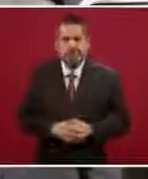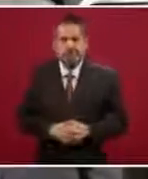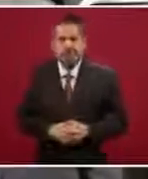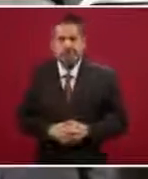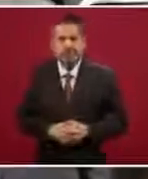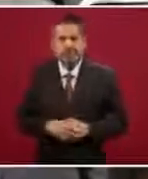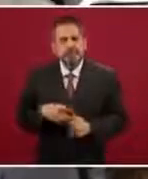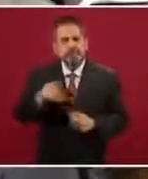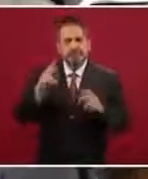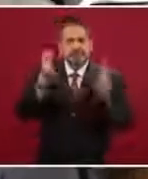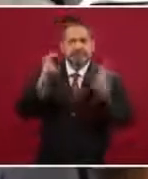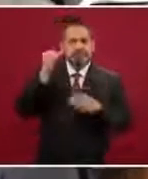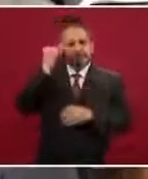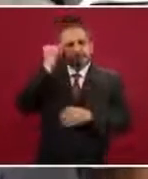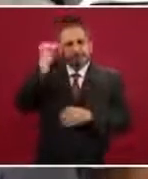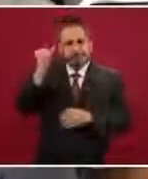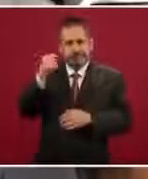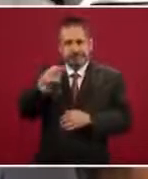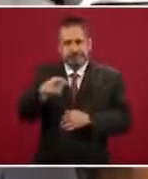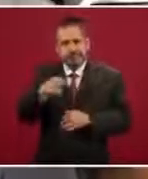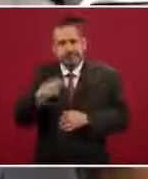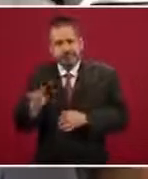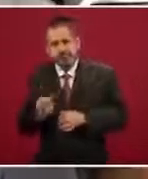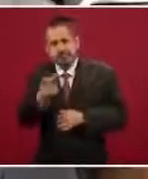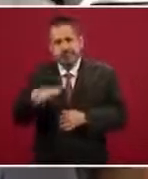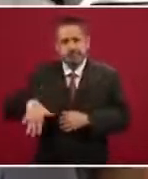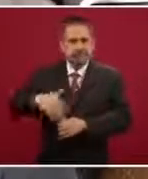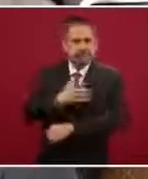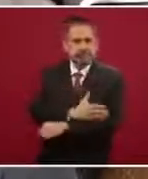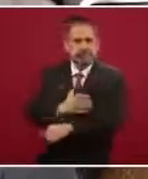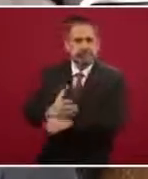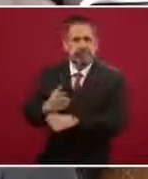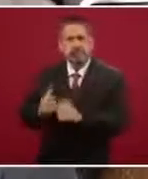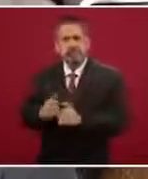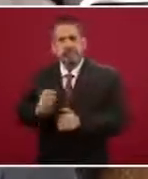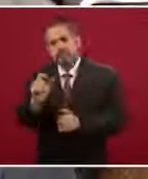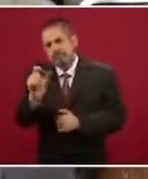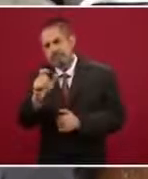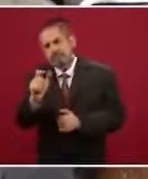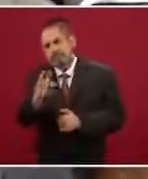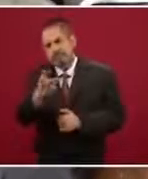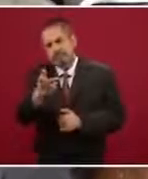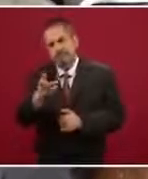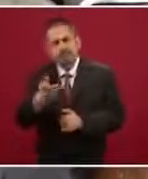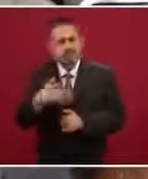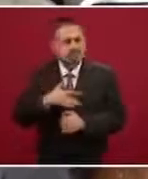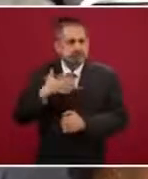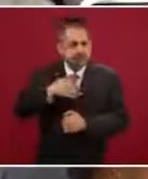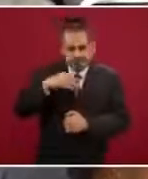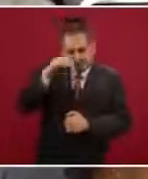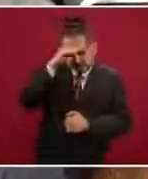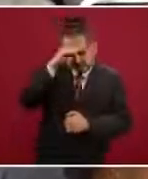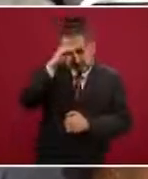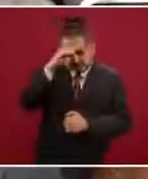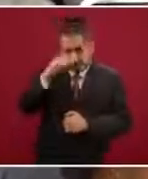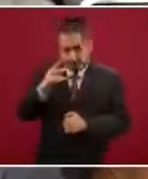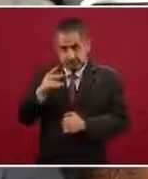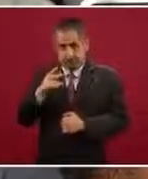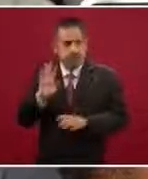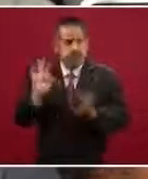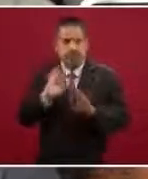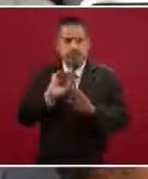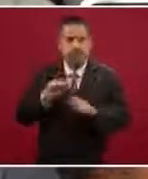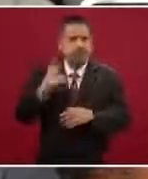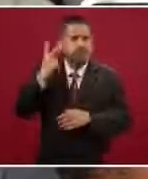para cerrar nada más esta idea de la pregunta que hizo la compañera, ¿en qué momento usted consideraría suspender